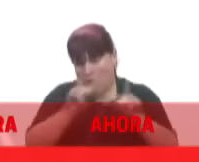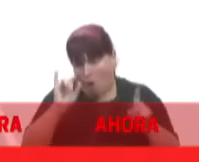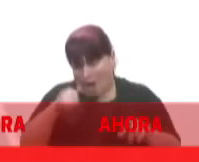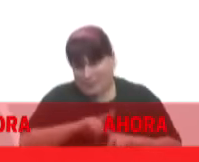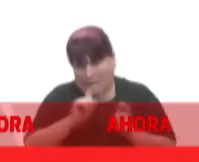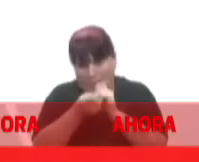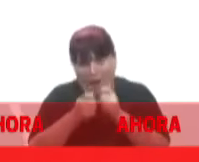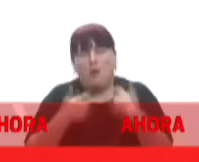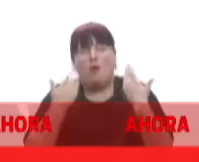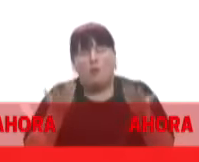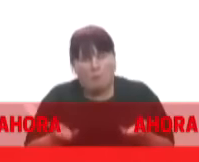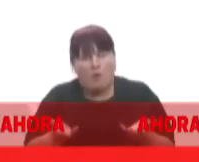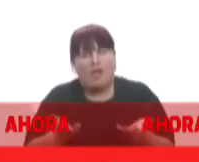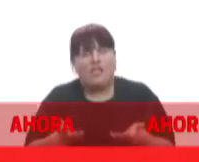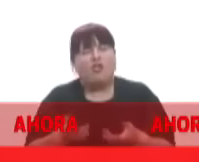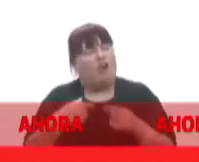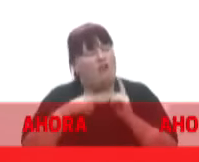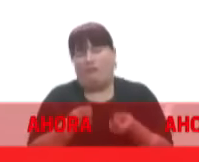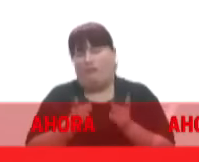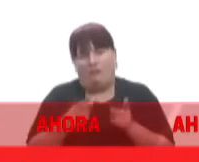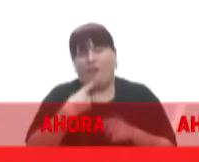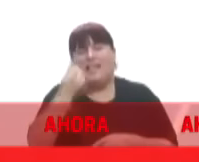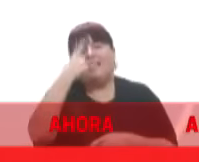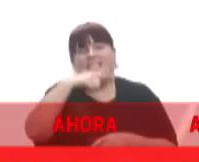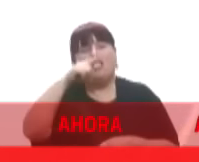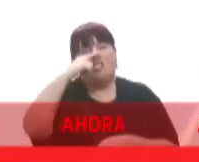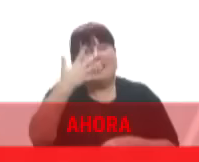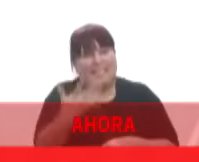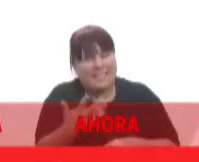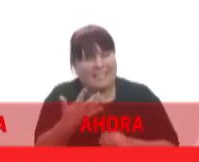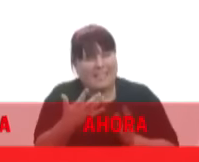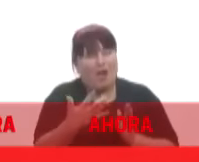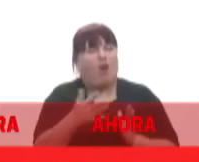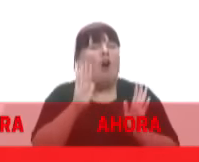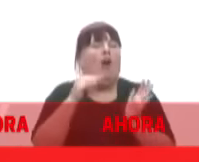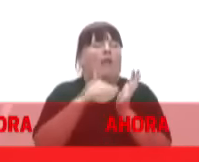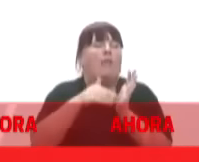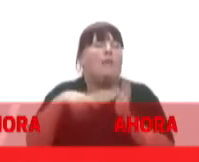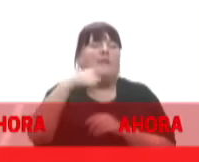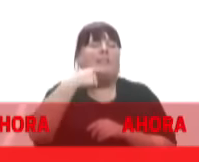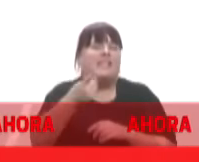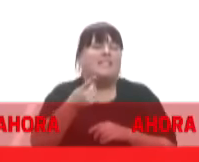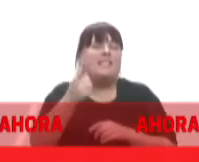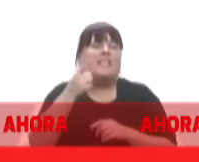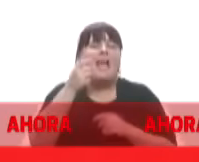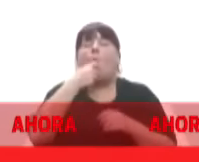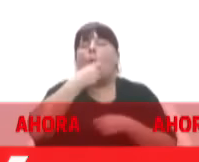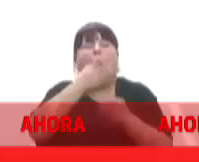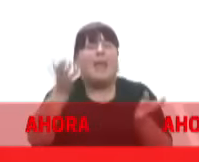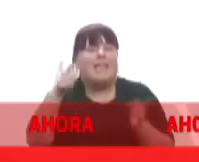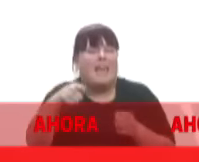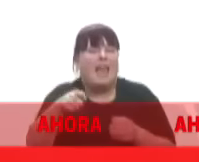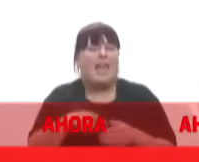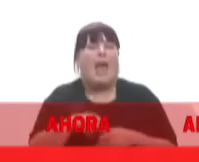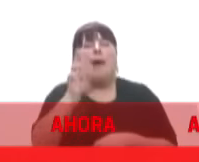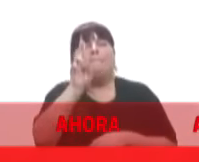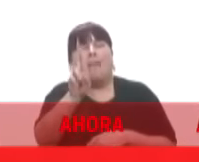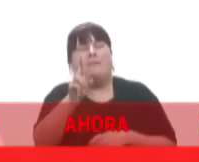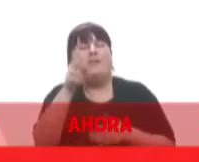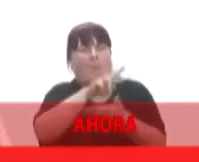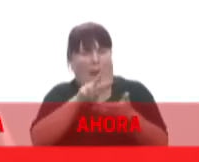motivo por el cual me sostengo que en el 175, a consideración me dice, en cualquiera de los casos, pido permiso para